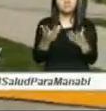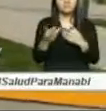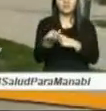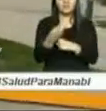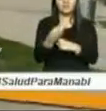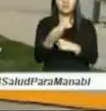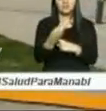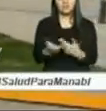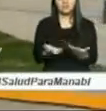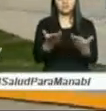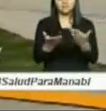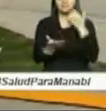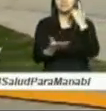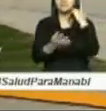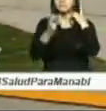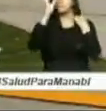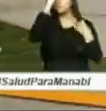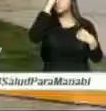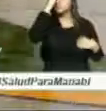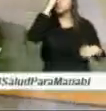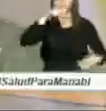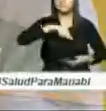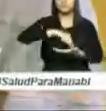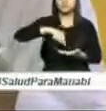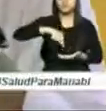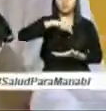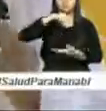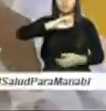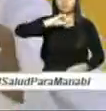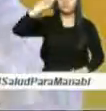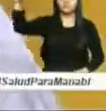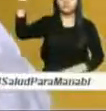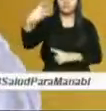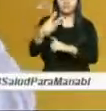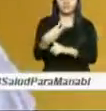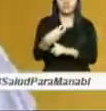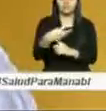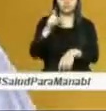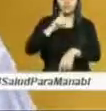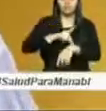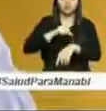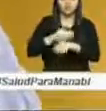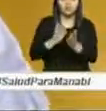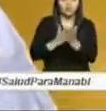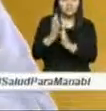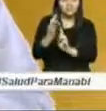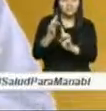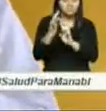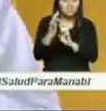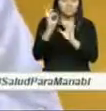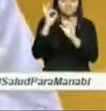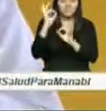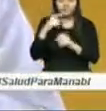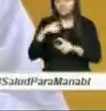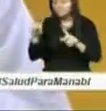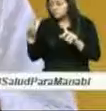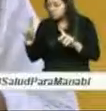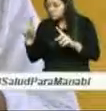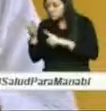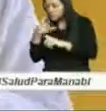internet al Hospital Eugenio Espejo, a Bel Gilbert en Guayaquil, donde está el médico radiólogo, el especialista, ve la